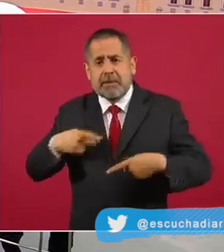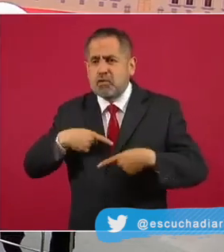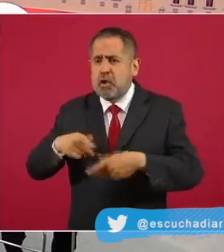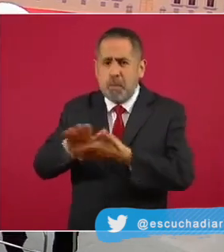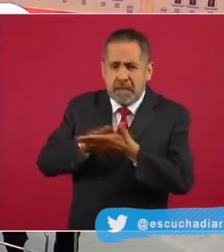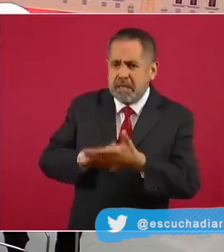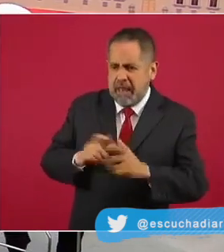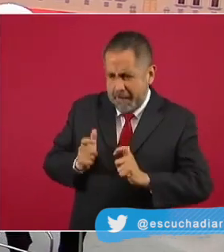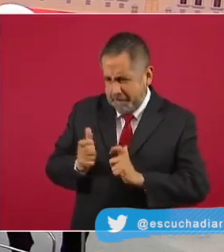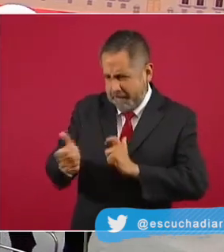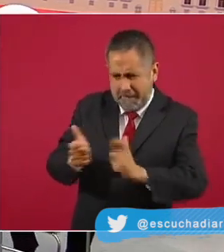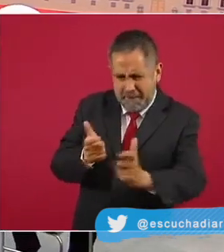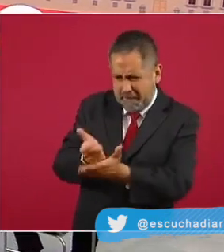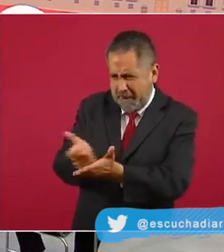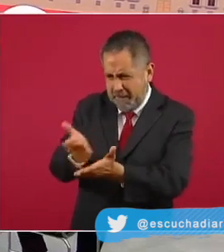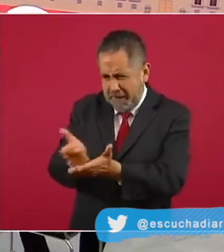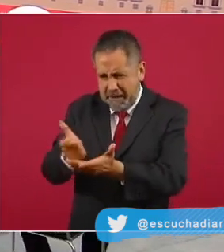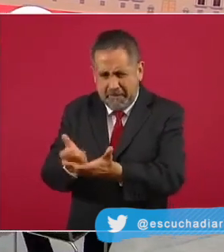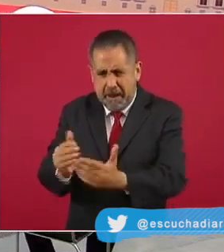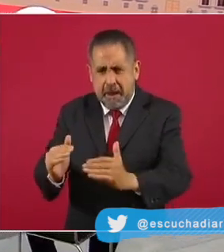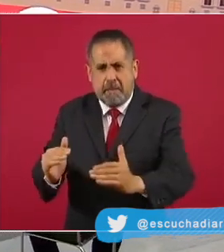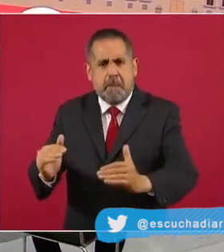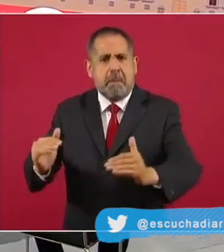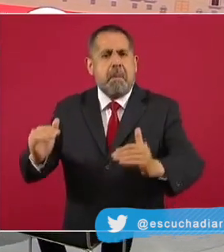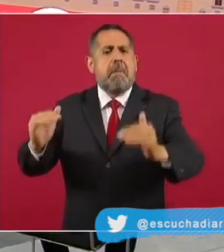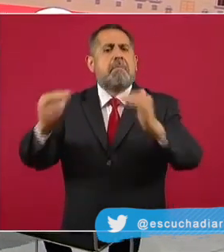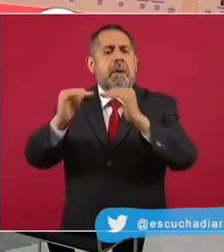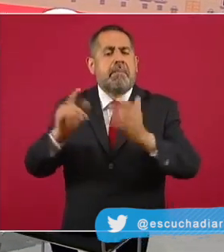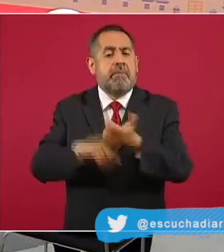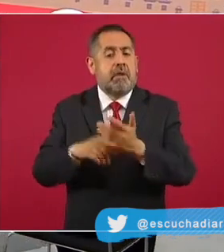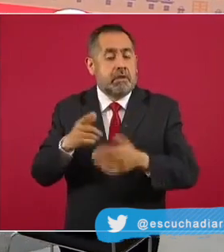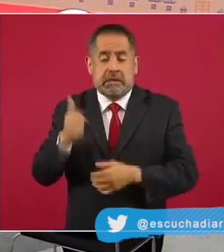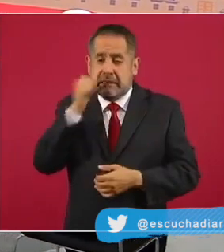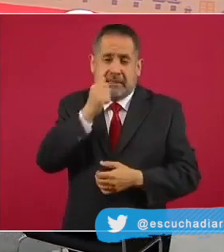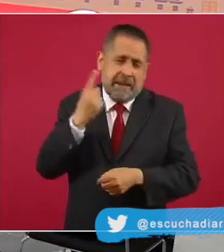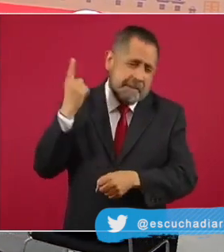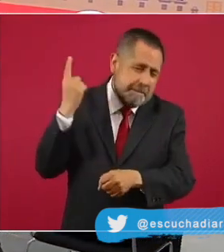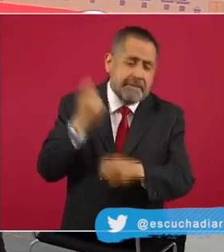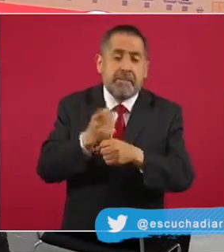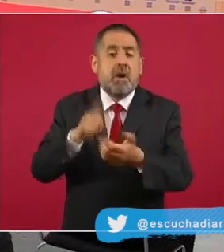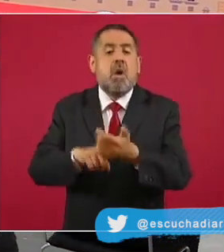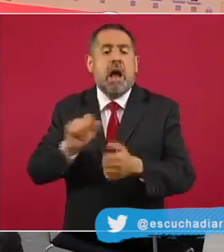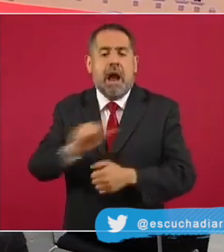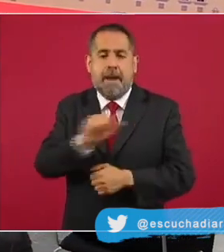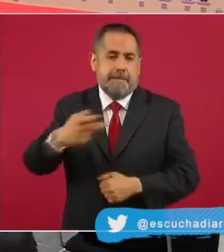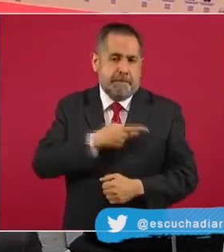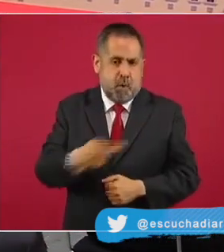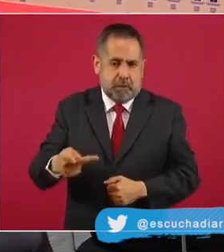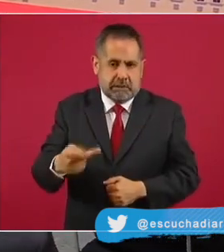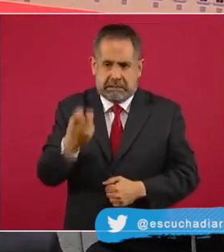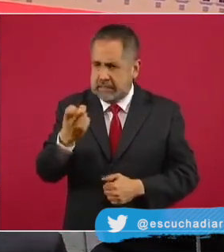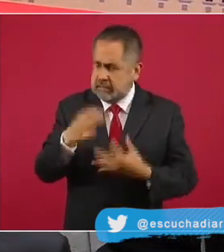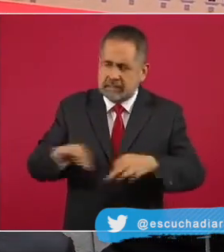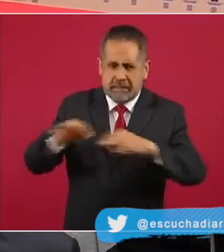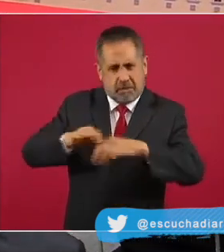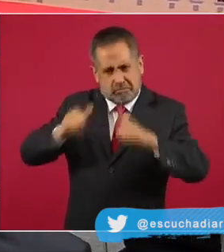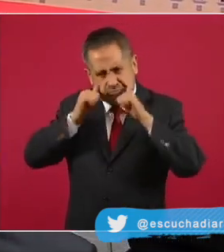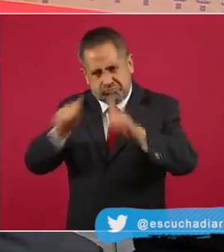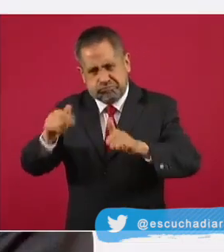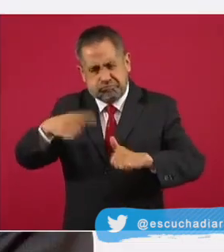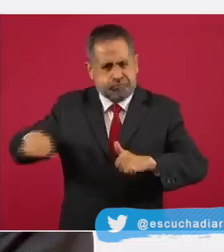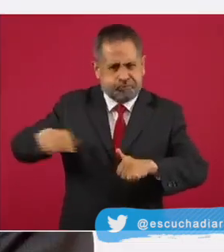estratos superiores. Es decir, se le da preferencia a los pobres y a los integrantes de las